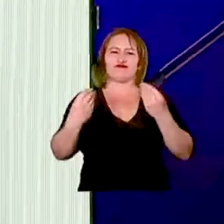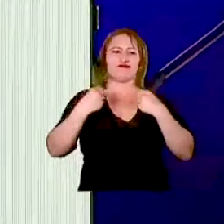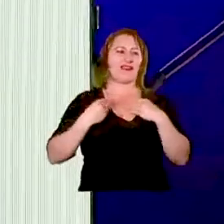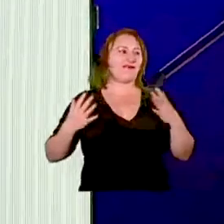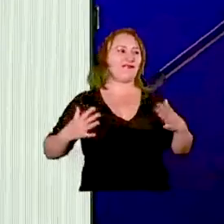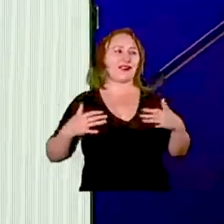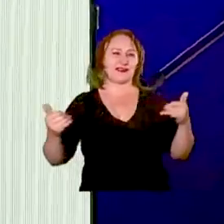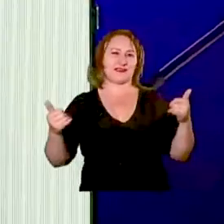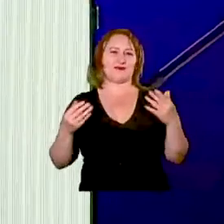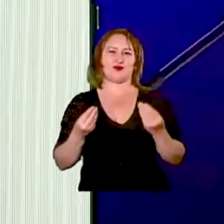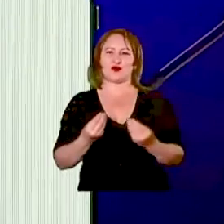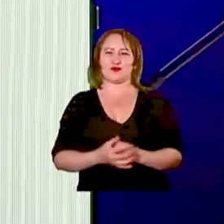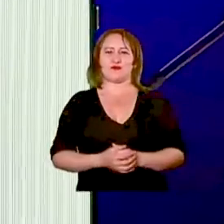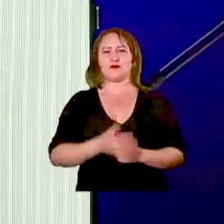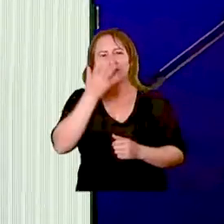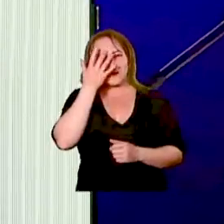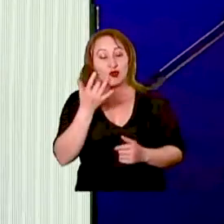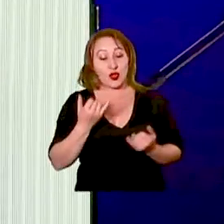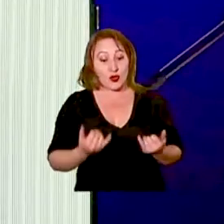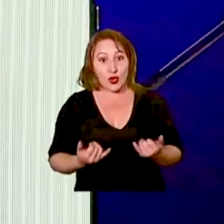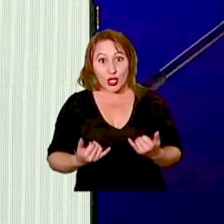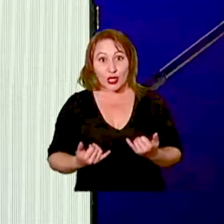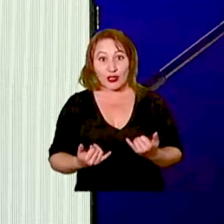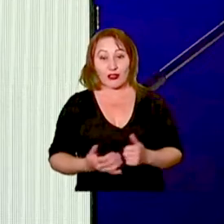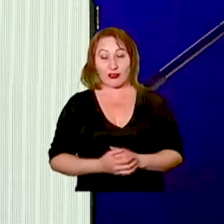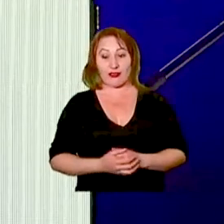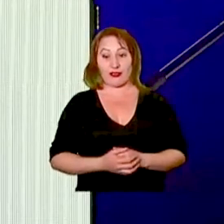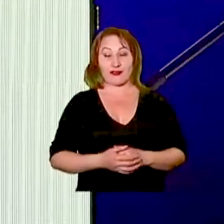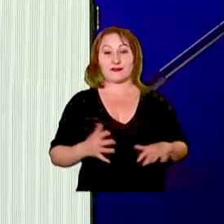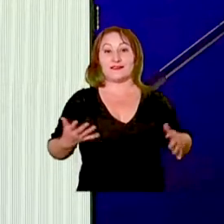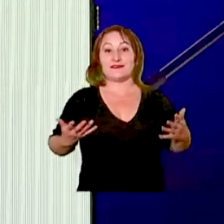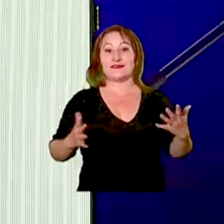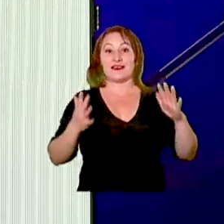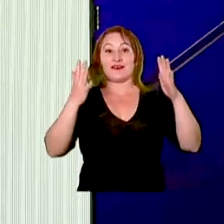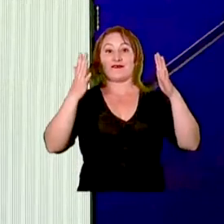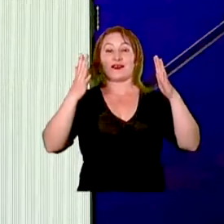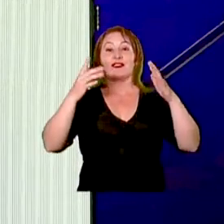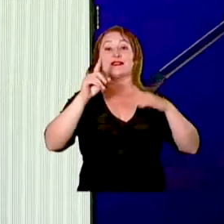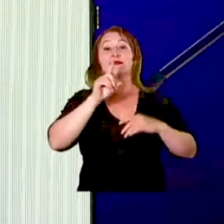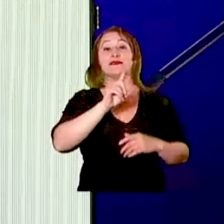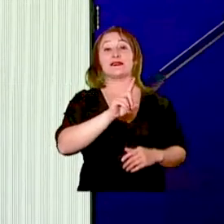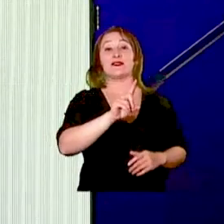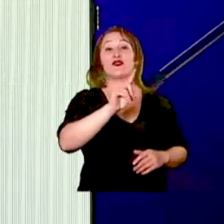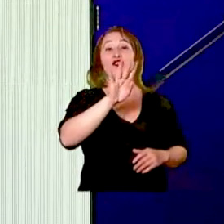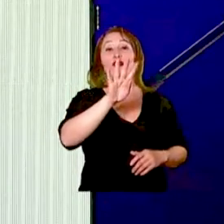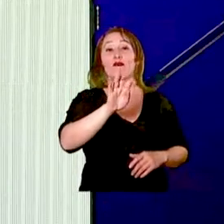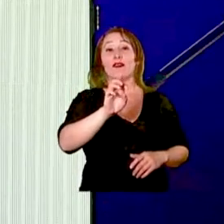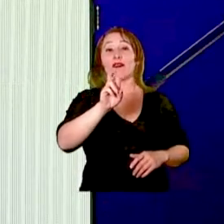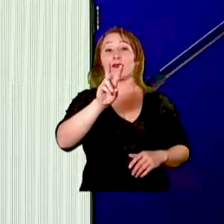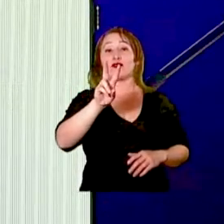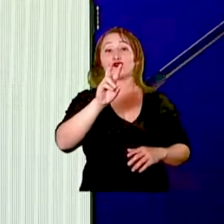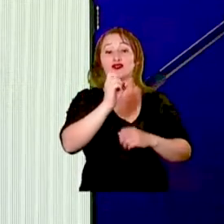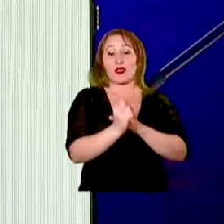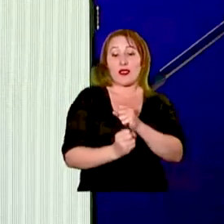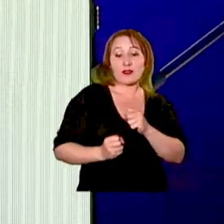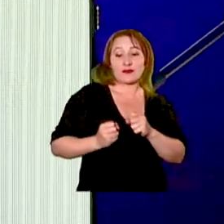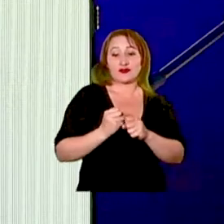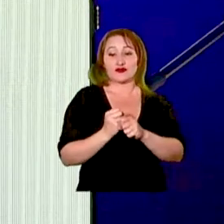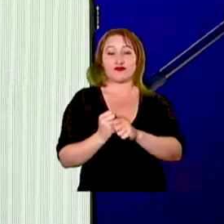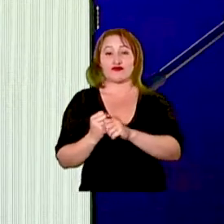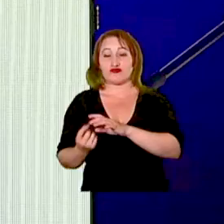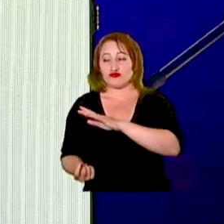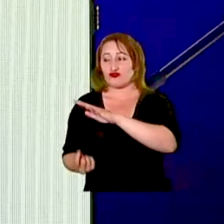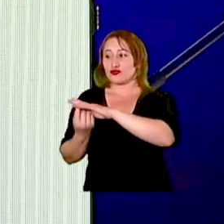felicidad. Pues hoy celebramos 192 años de